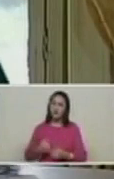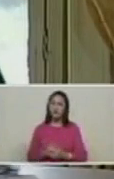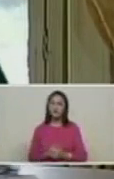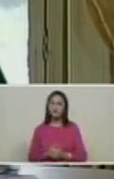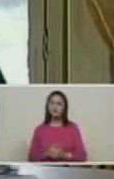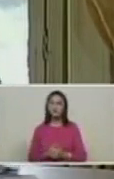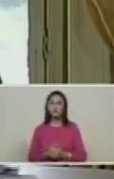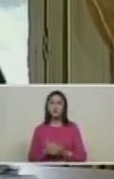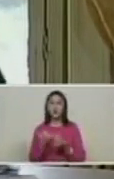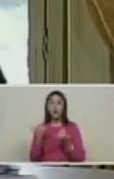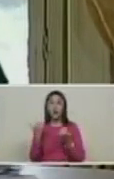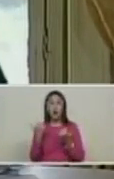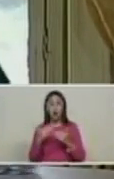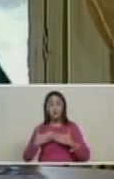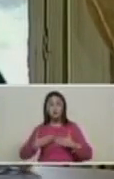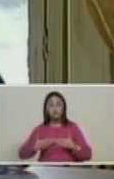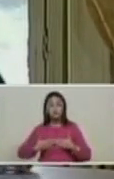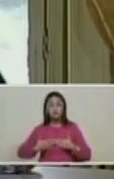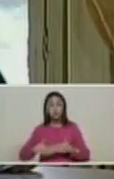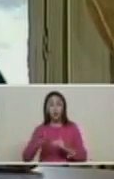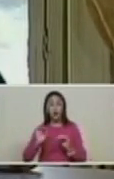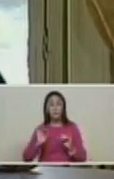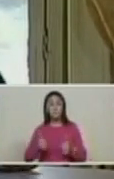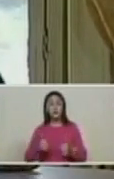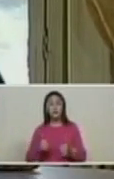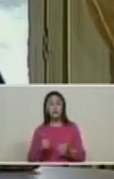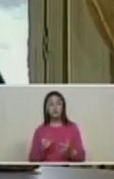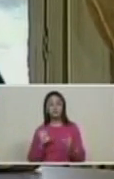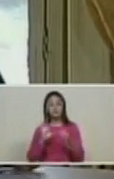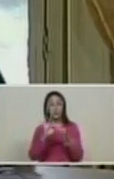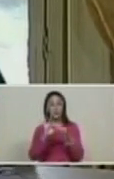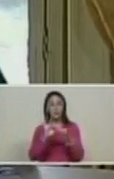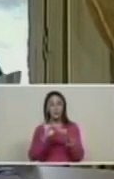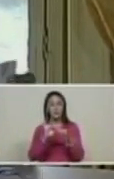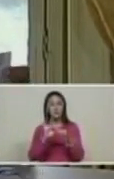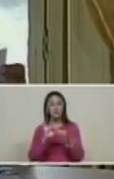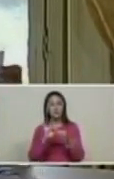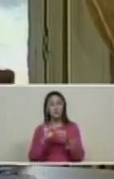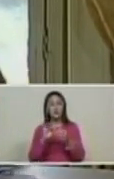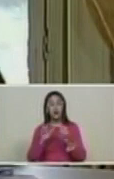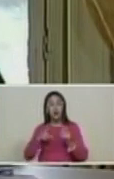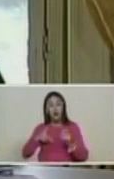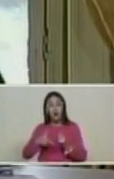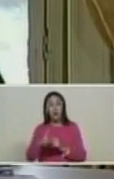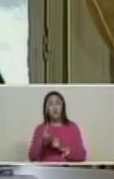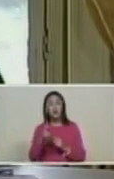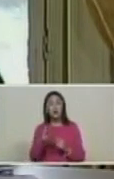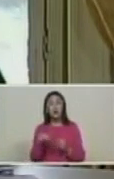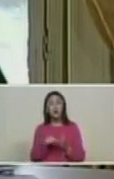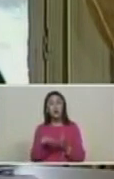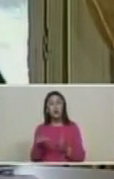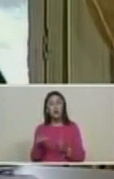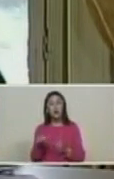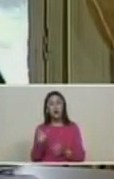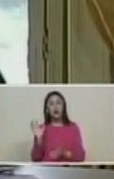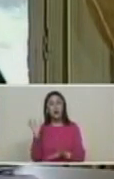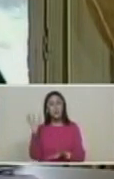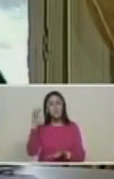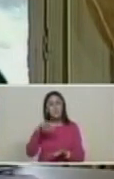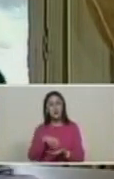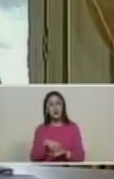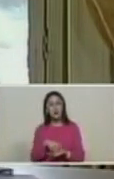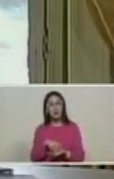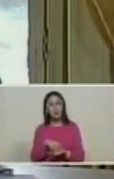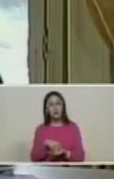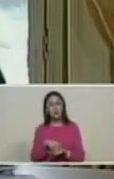un pase ya, arrancando, para inaugurar en el estado de Aragua un